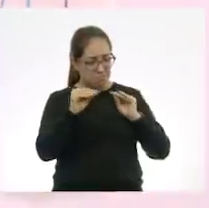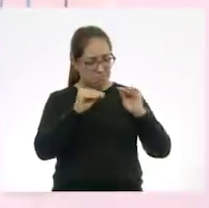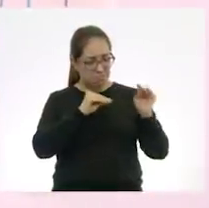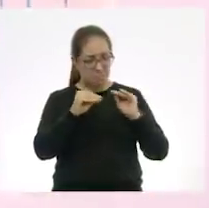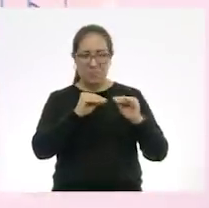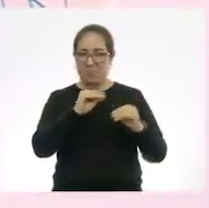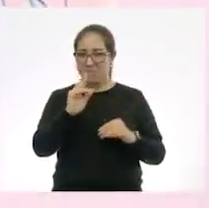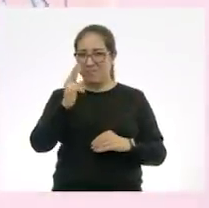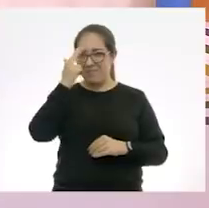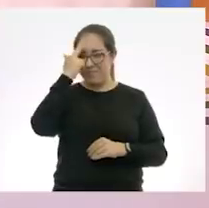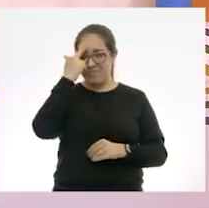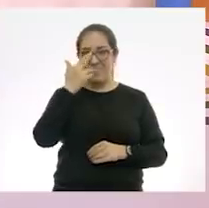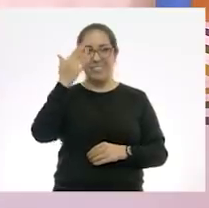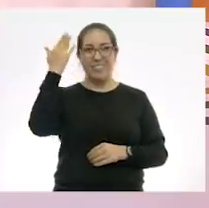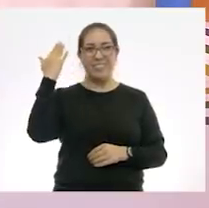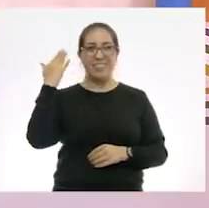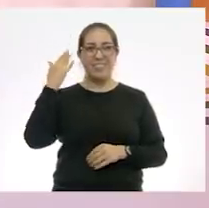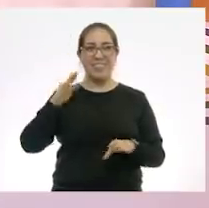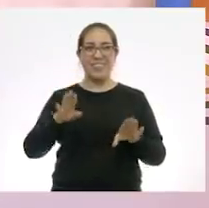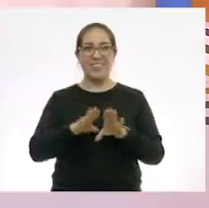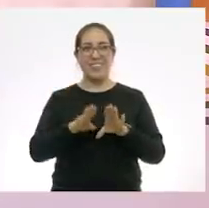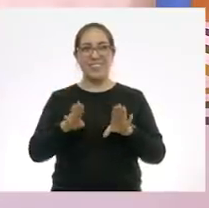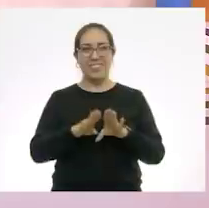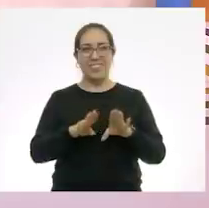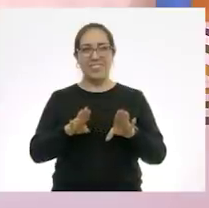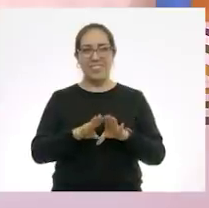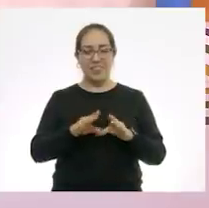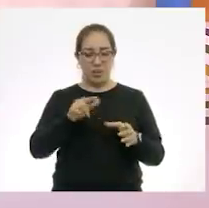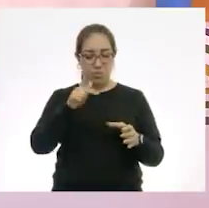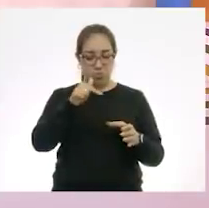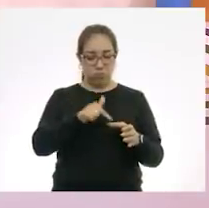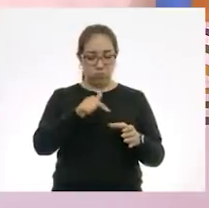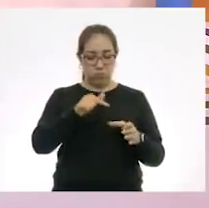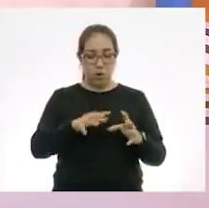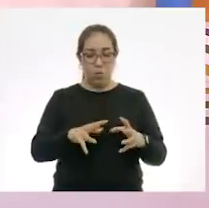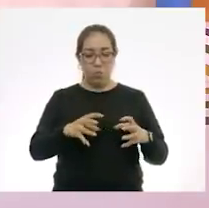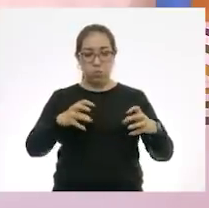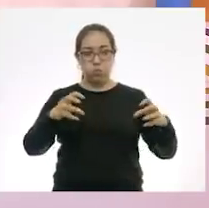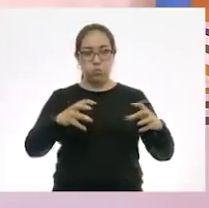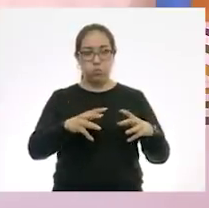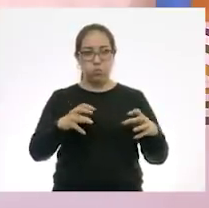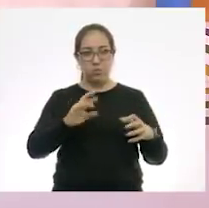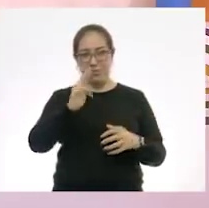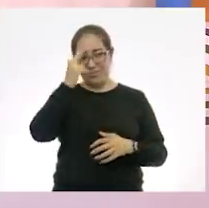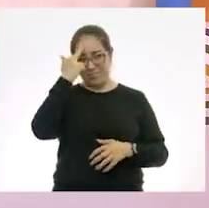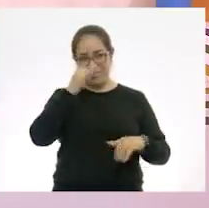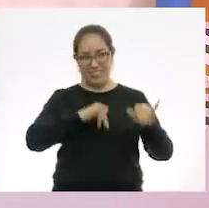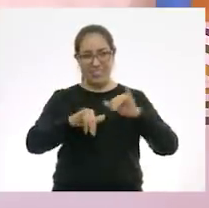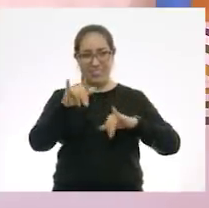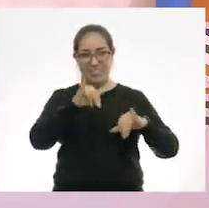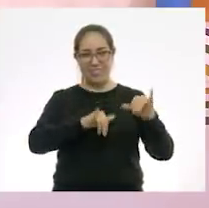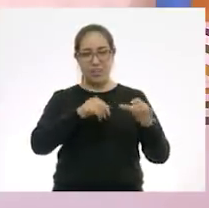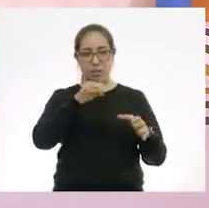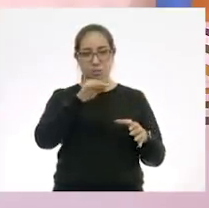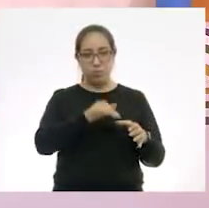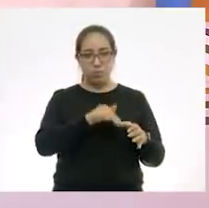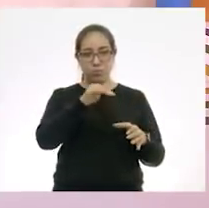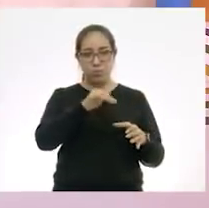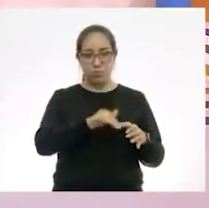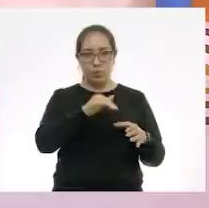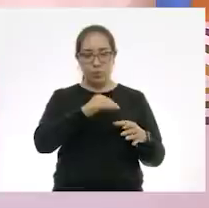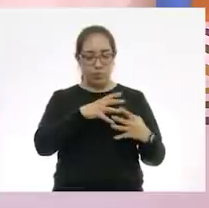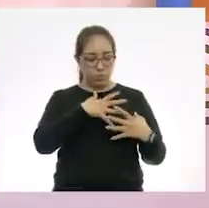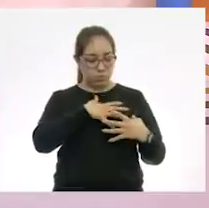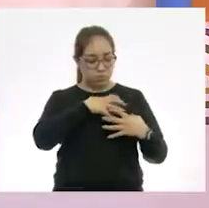¿Te acuerdas lo que hicieron con la maestra Ruth del experimento del bote de vidrio? Así es, sí, claro. ¿Que iban apretando? Íbamos bombeando